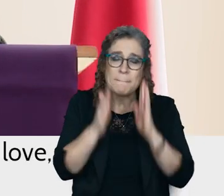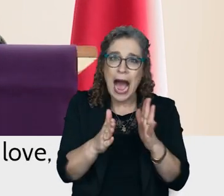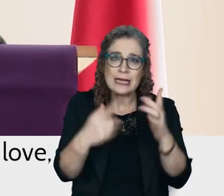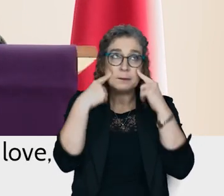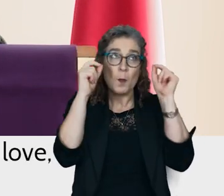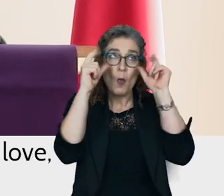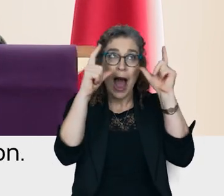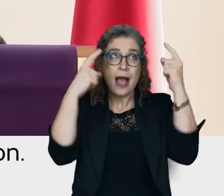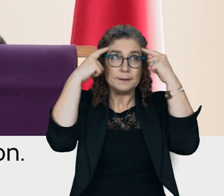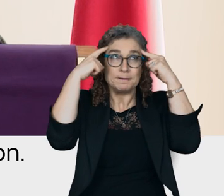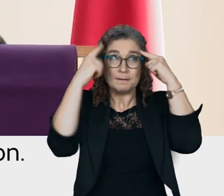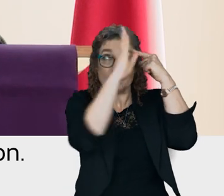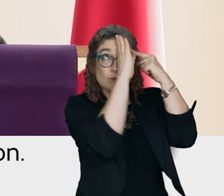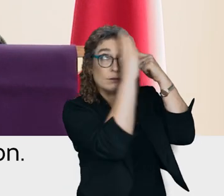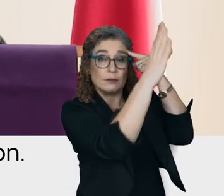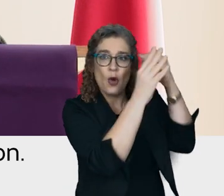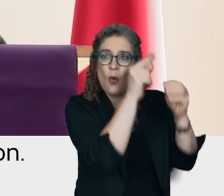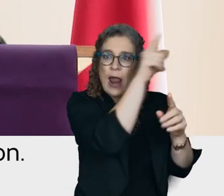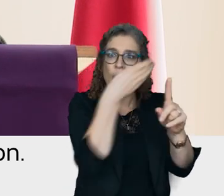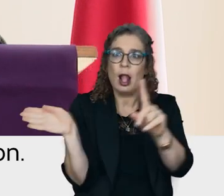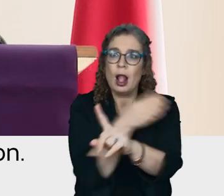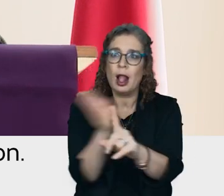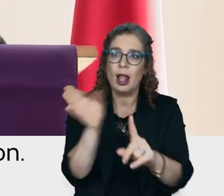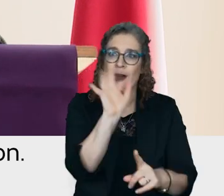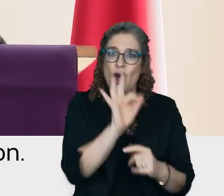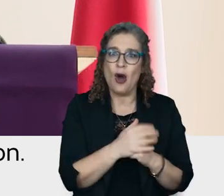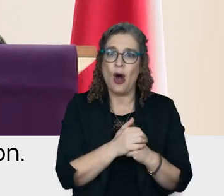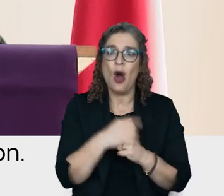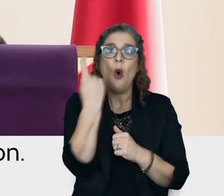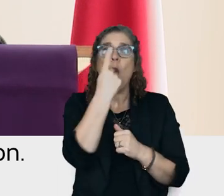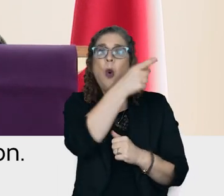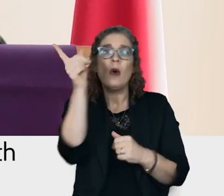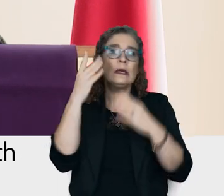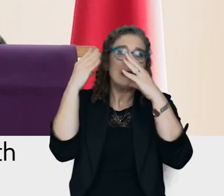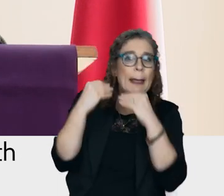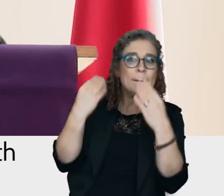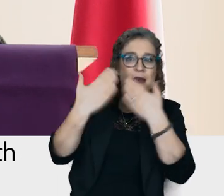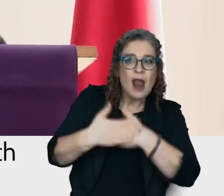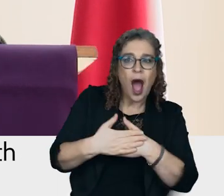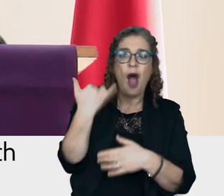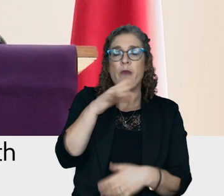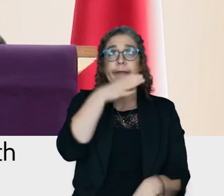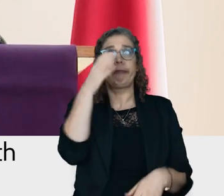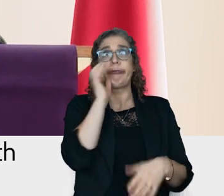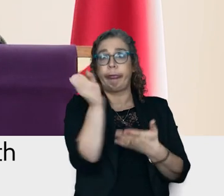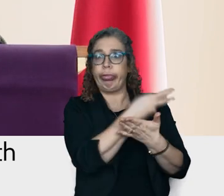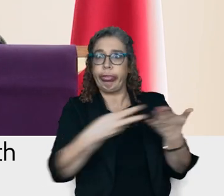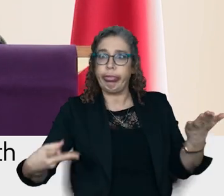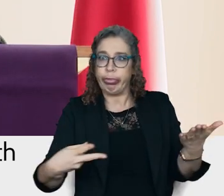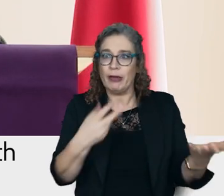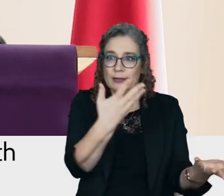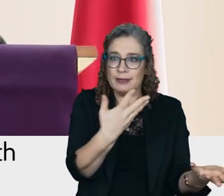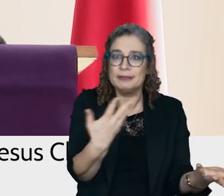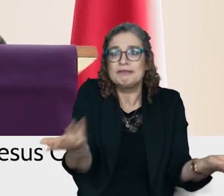con la fe y el amor, y cubrirnos como con un casco, con la esperanza de la salvación. Porque Dios no nos destinó a recibir